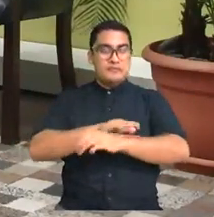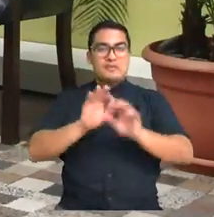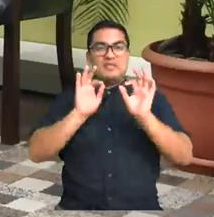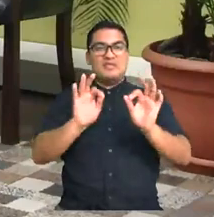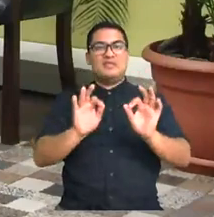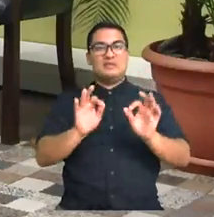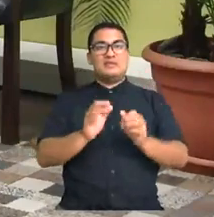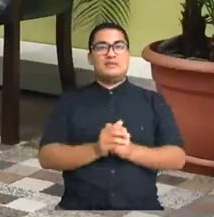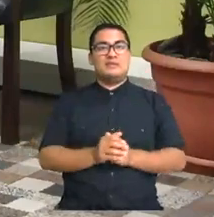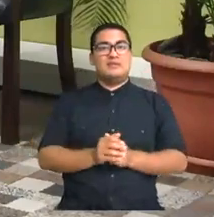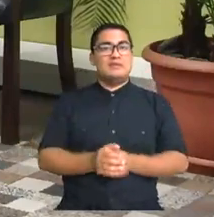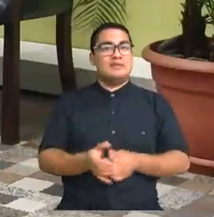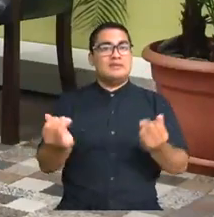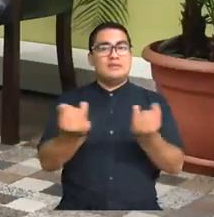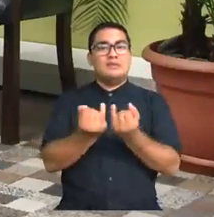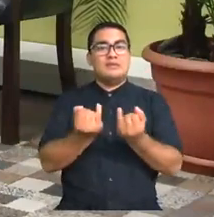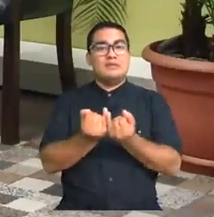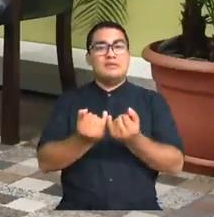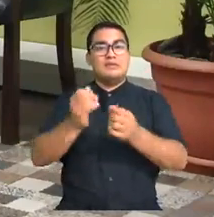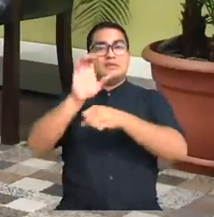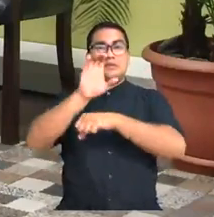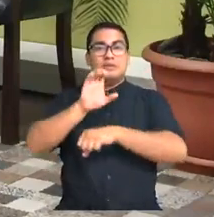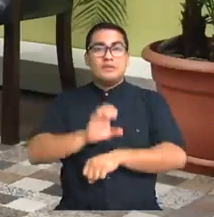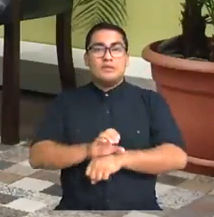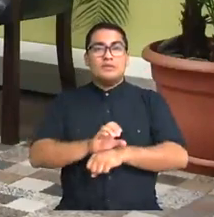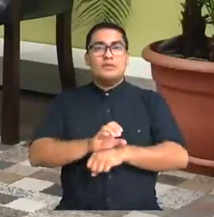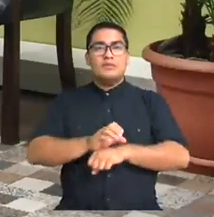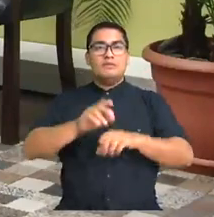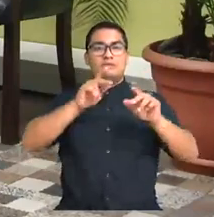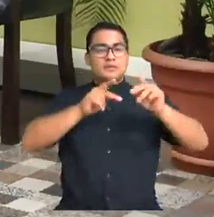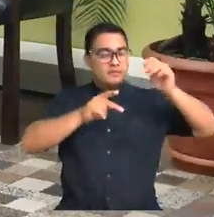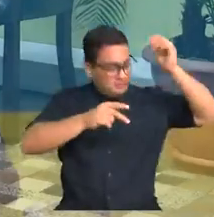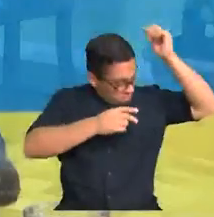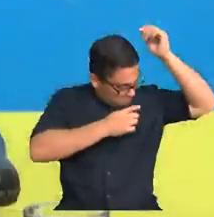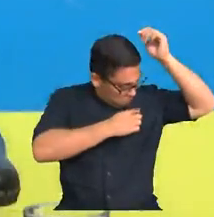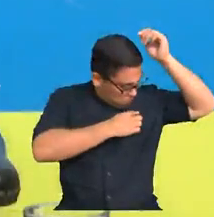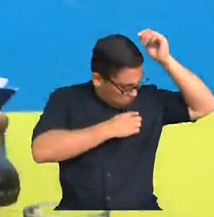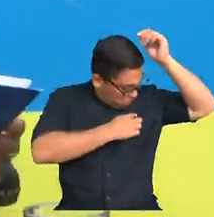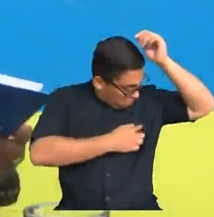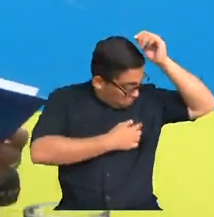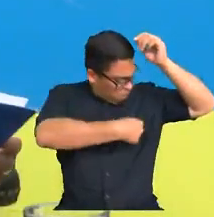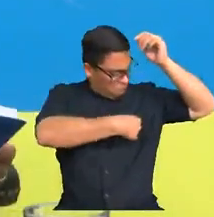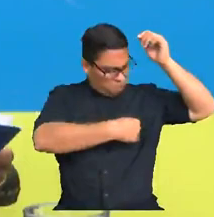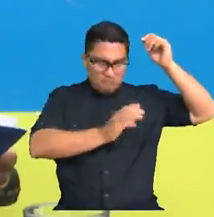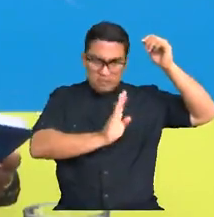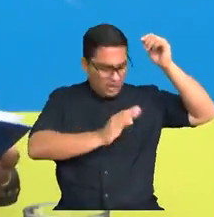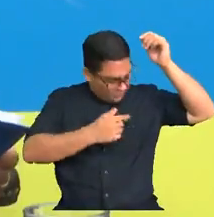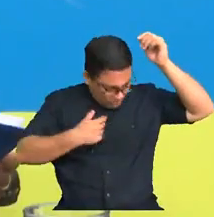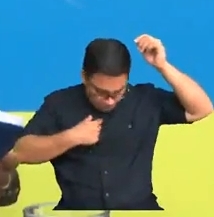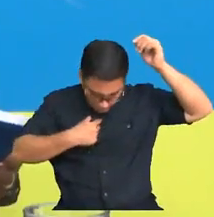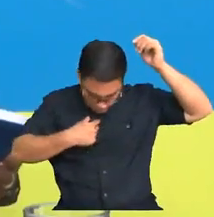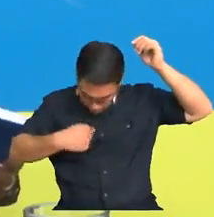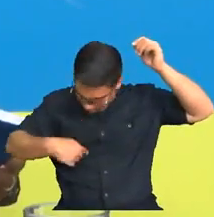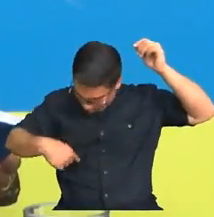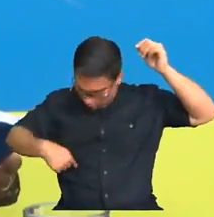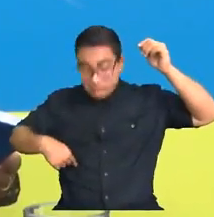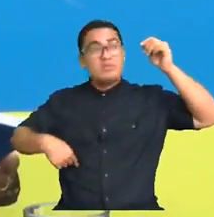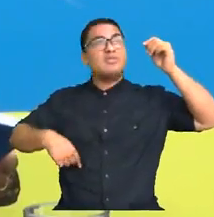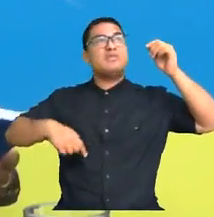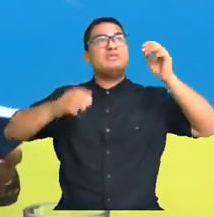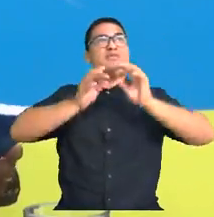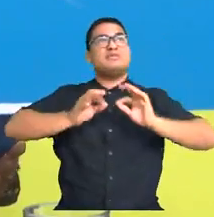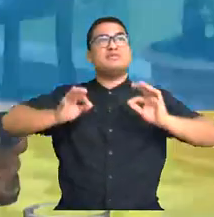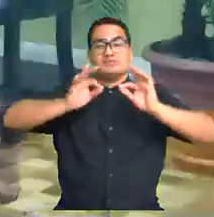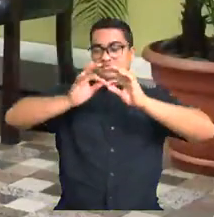esa costumbre de autoexplorar nuestra piel, ver aquí tengo una manchita que tal vez no la tenía, no dejar pasar en alto